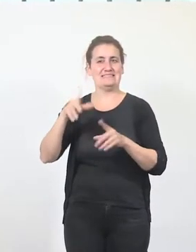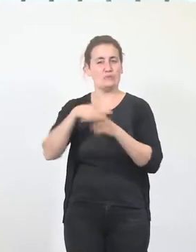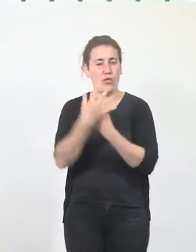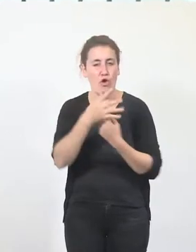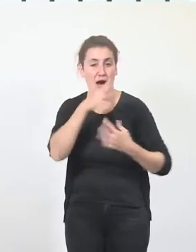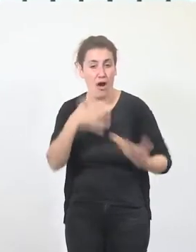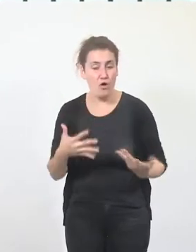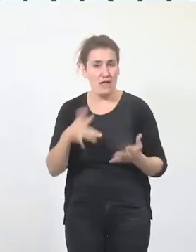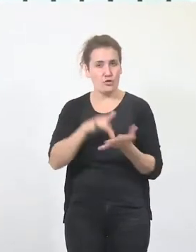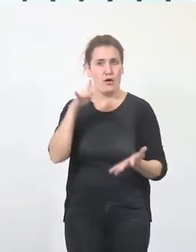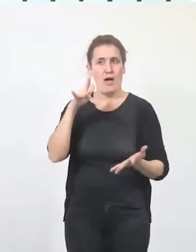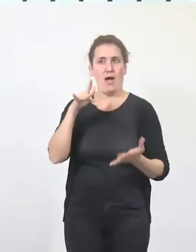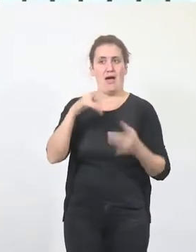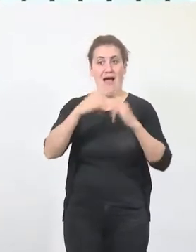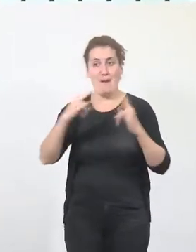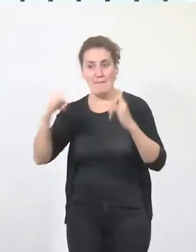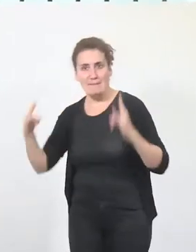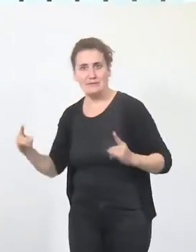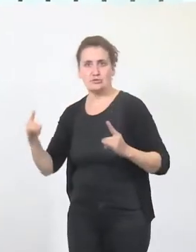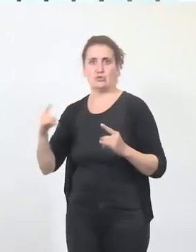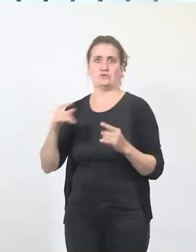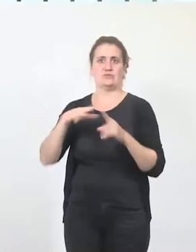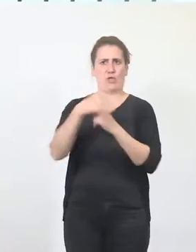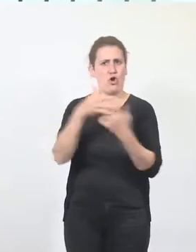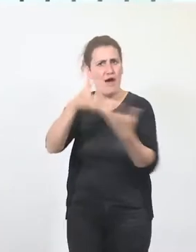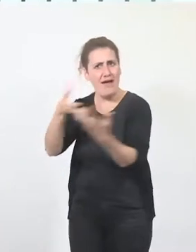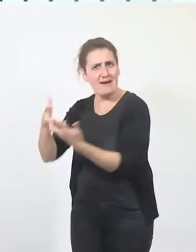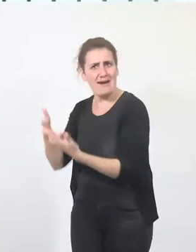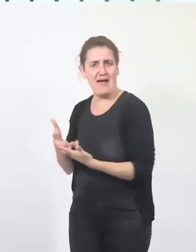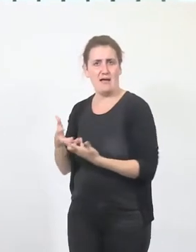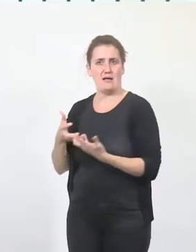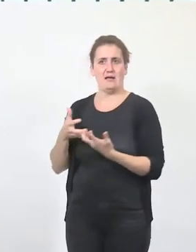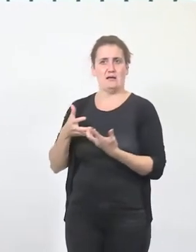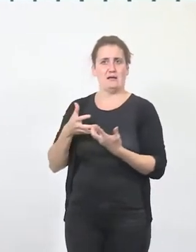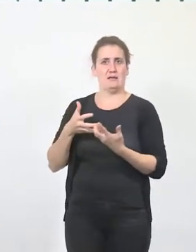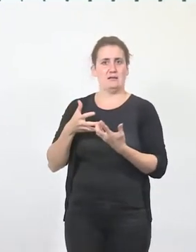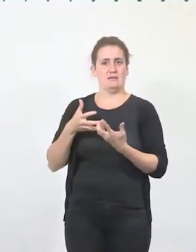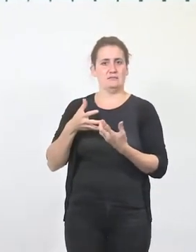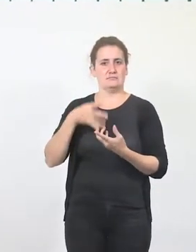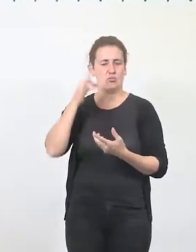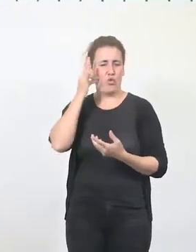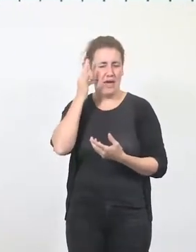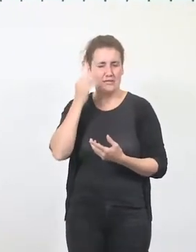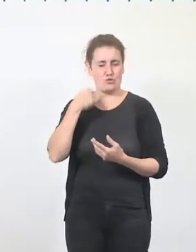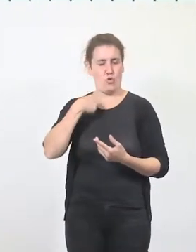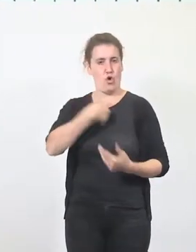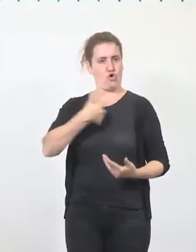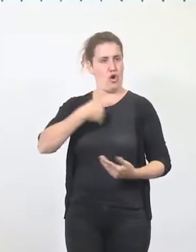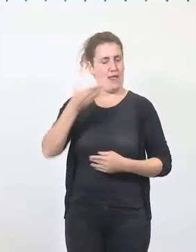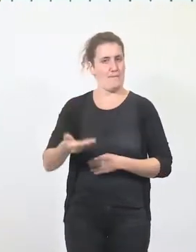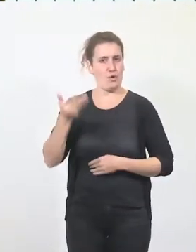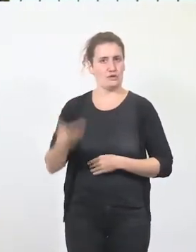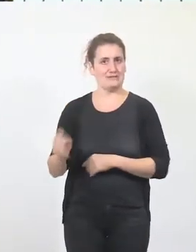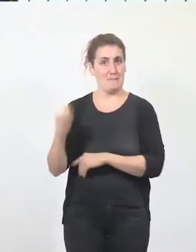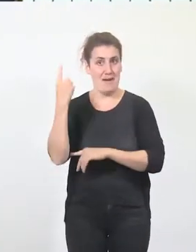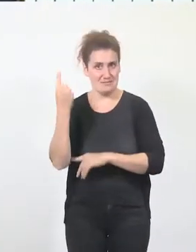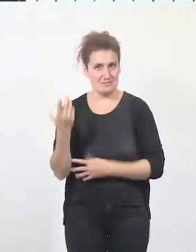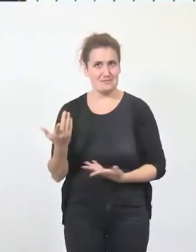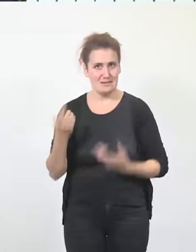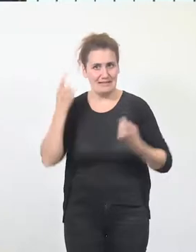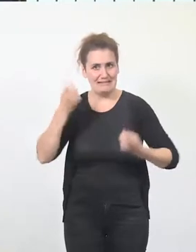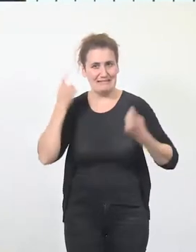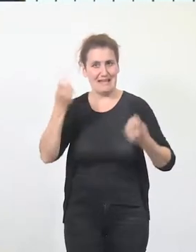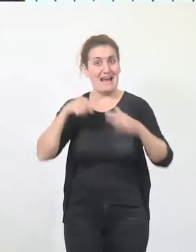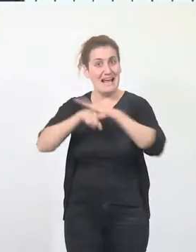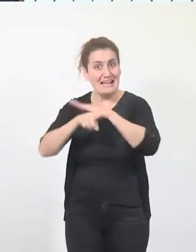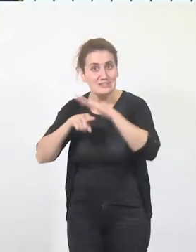la situación de unos campamentos en una situación de guerra, intentar jugar más un papel más importante